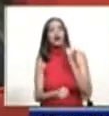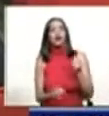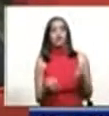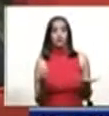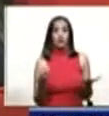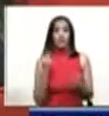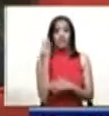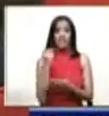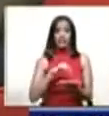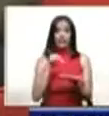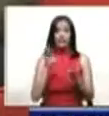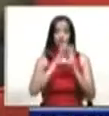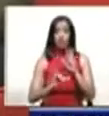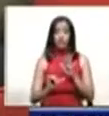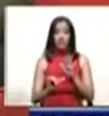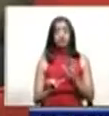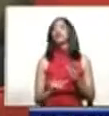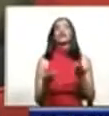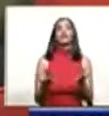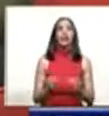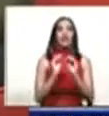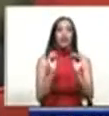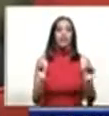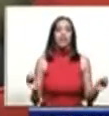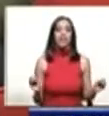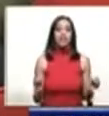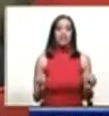la que convocó a las elecciones de alcaldía, de gobernaciones